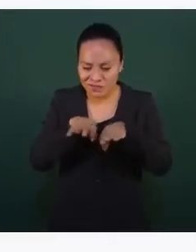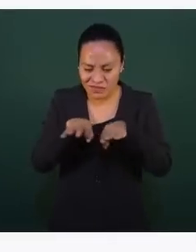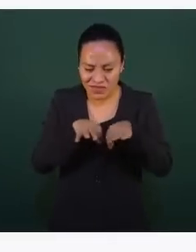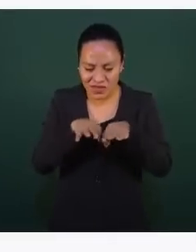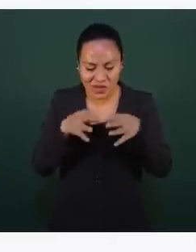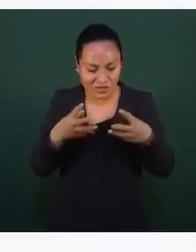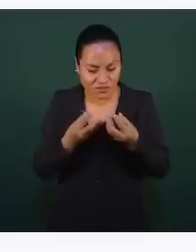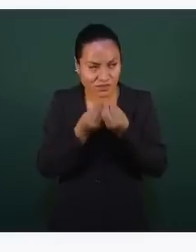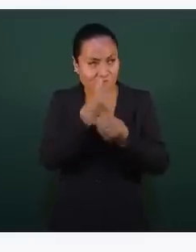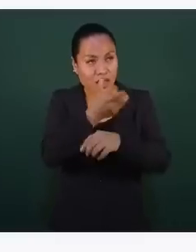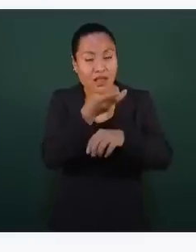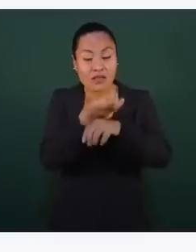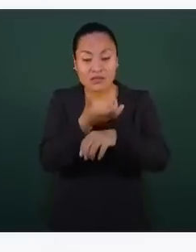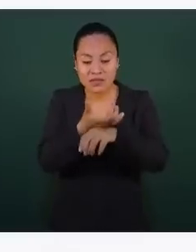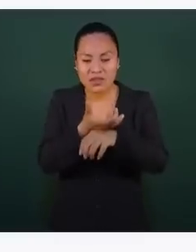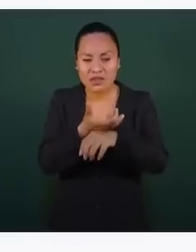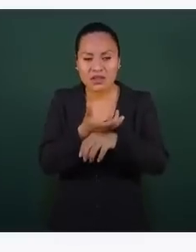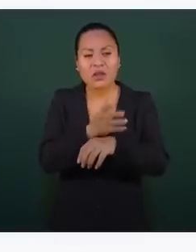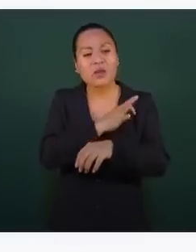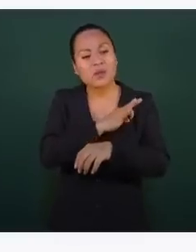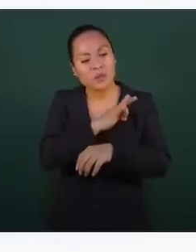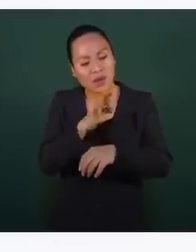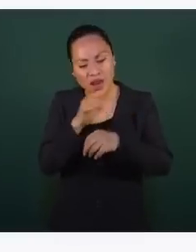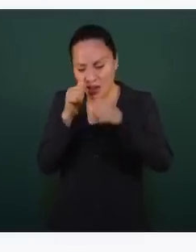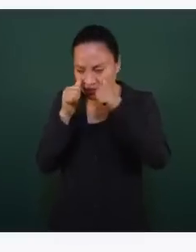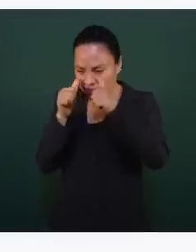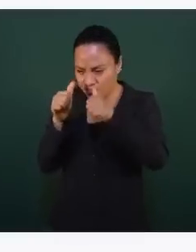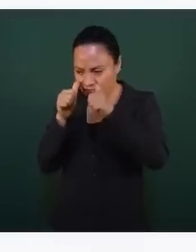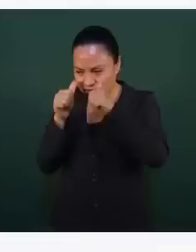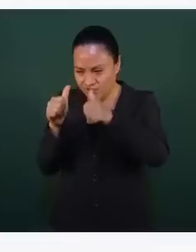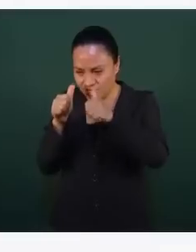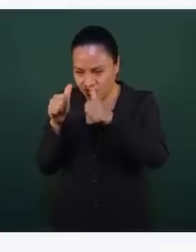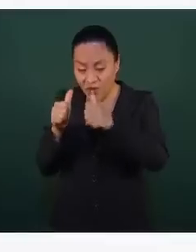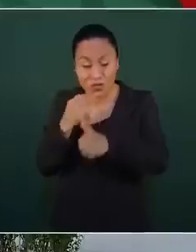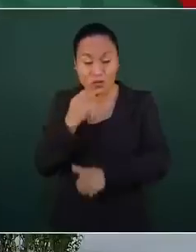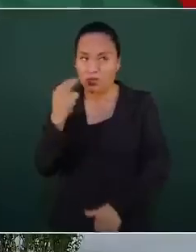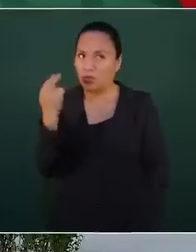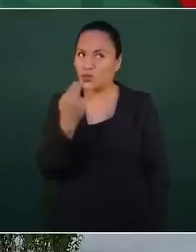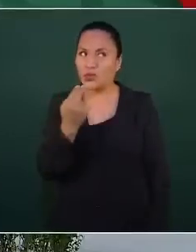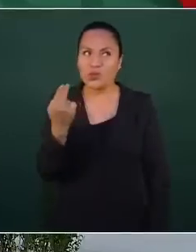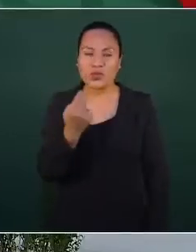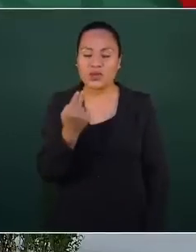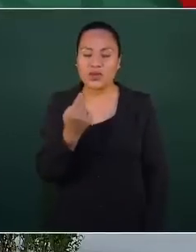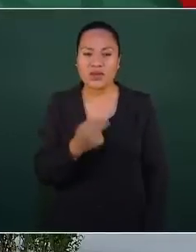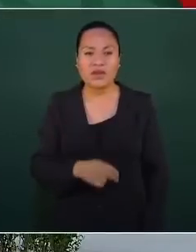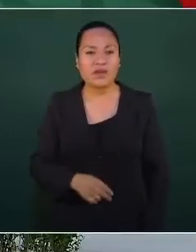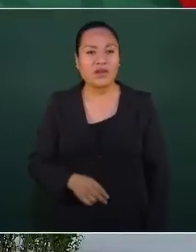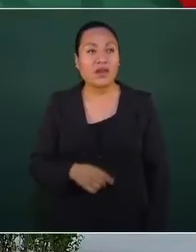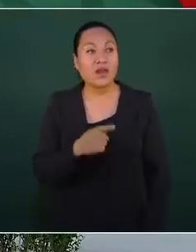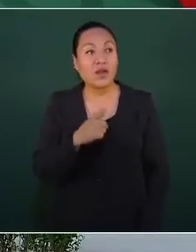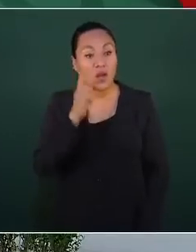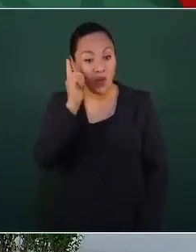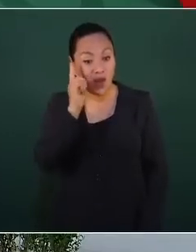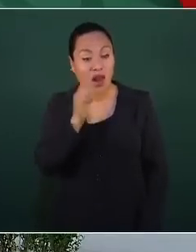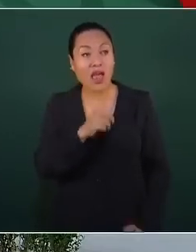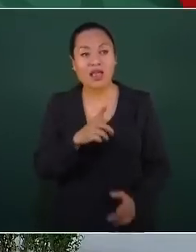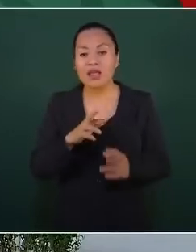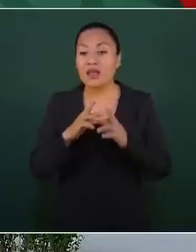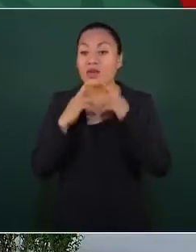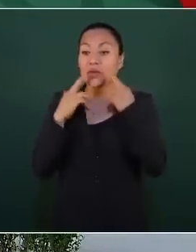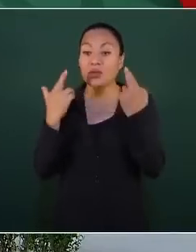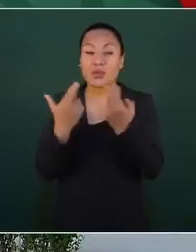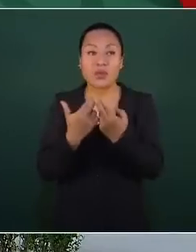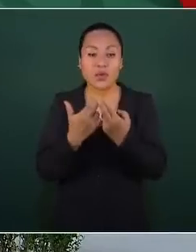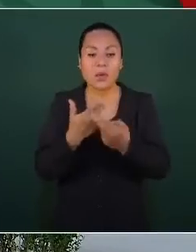atendiendo este urgente e interesante asunto y deseo que en la reunión de alto nivel que